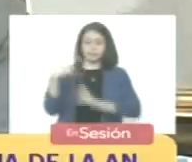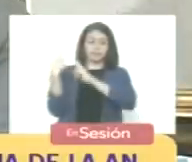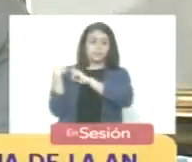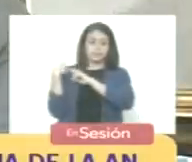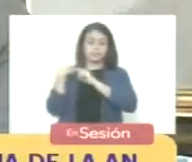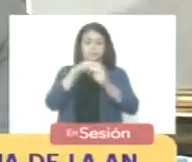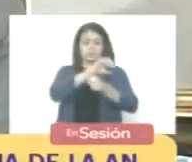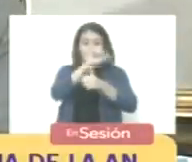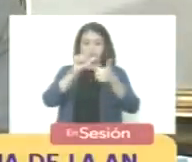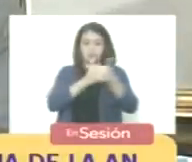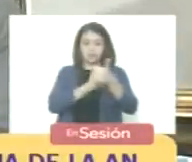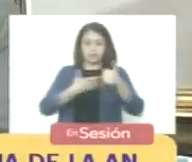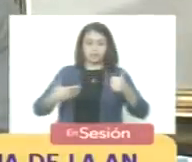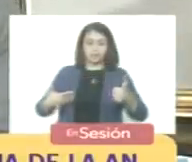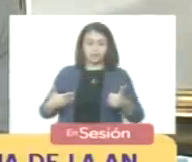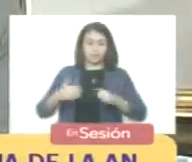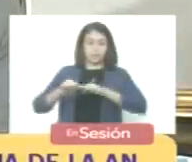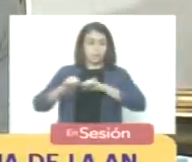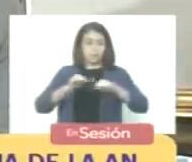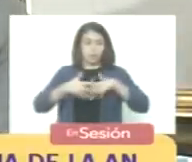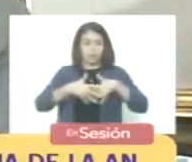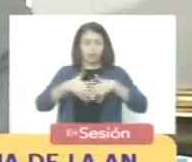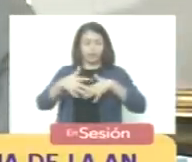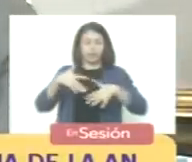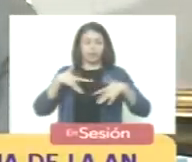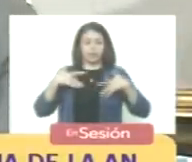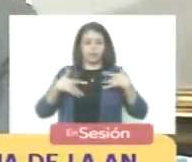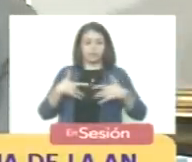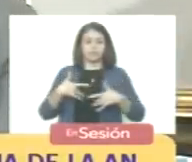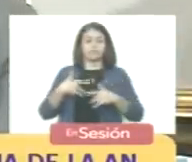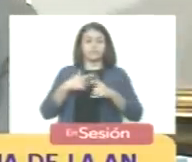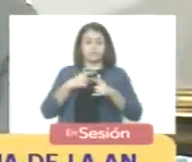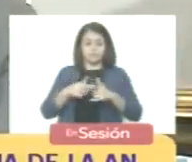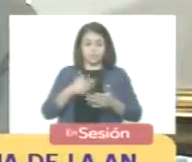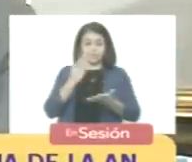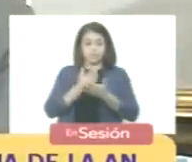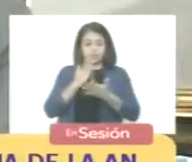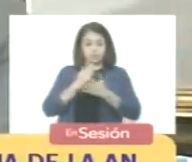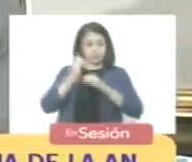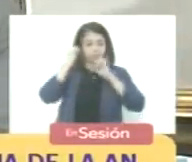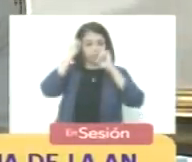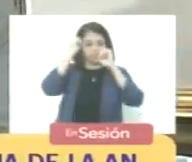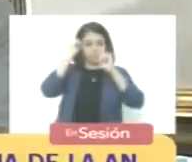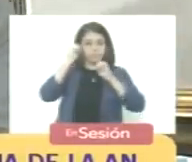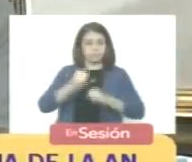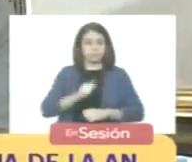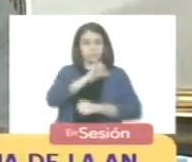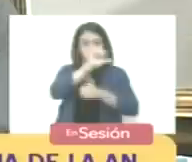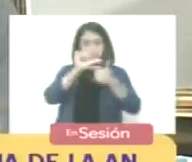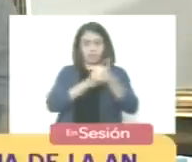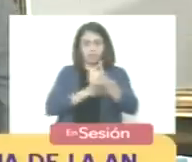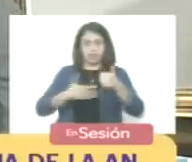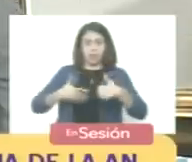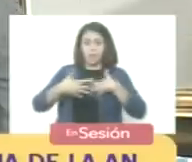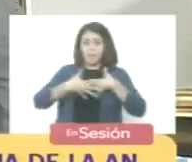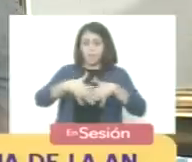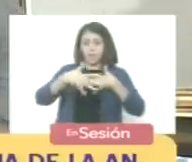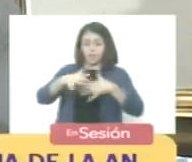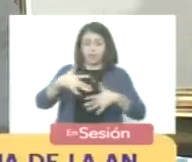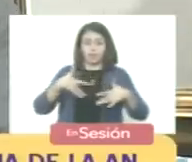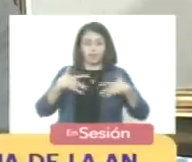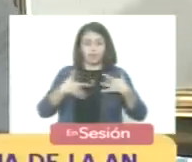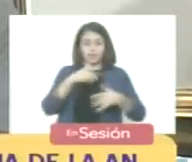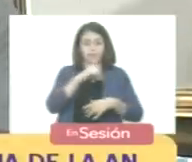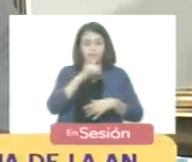de la Vicepresidencia de Movilización y Eventos, la gloriosa y siempre victoriosa Vicepresidencia de Movilización y Eventos de